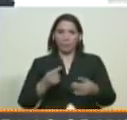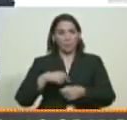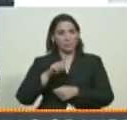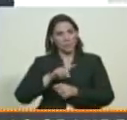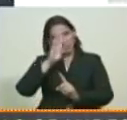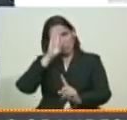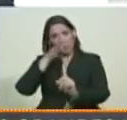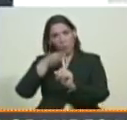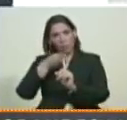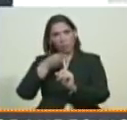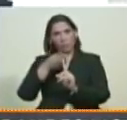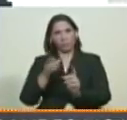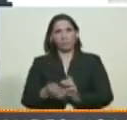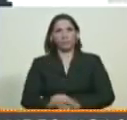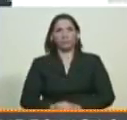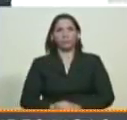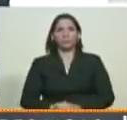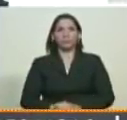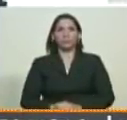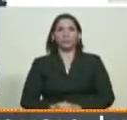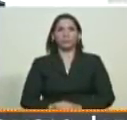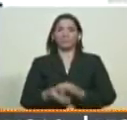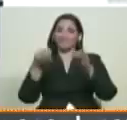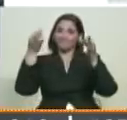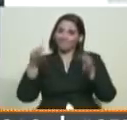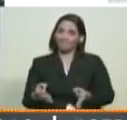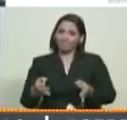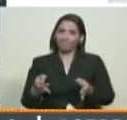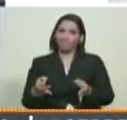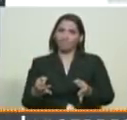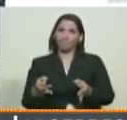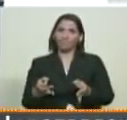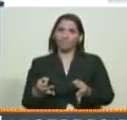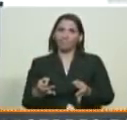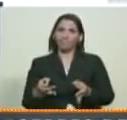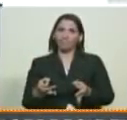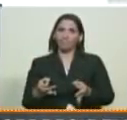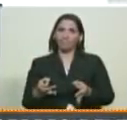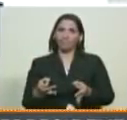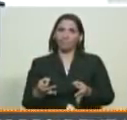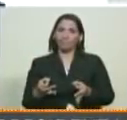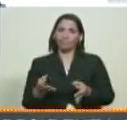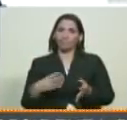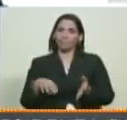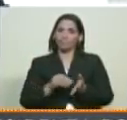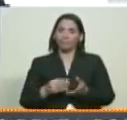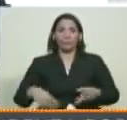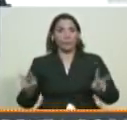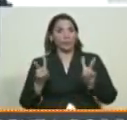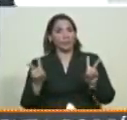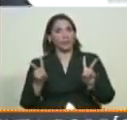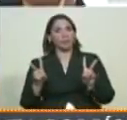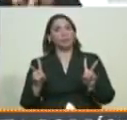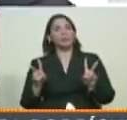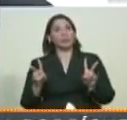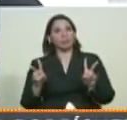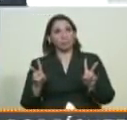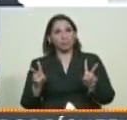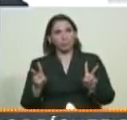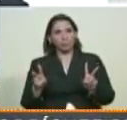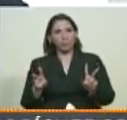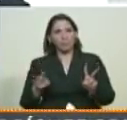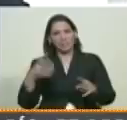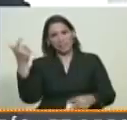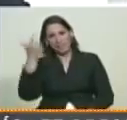objetivo que se certifica, se ratifica, se revaloriza la credibilidad de esta institución y de